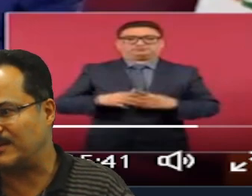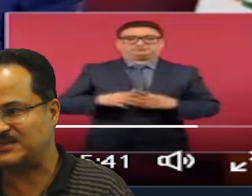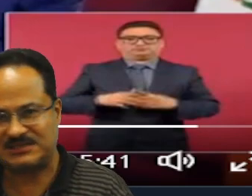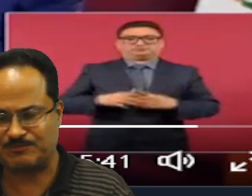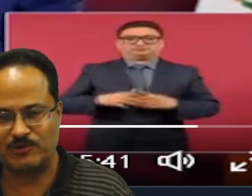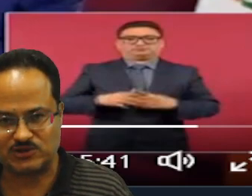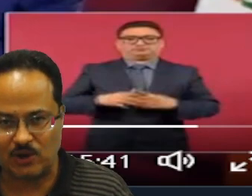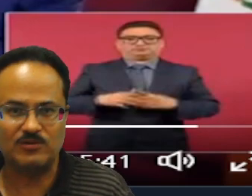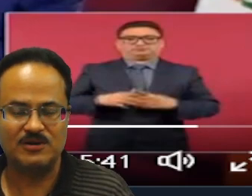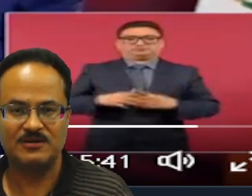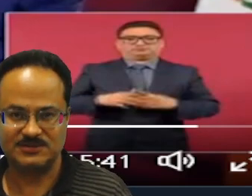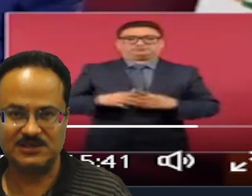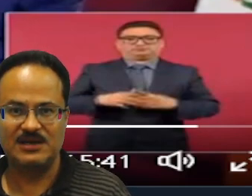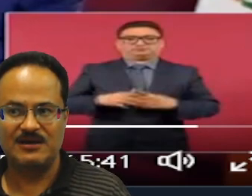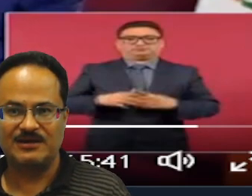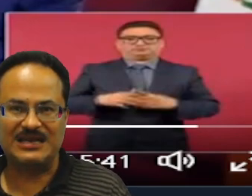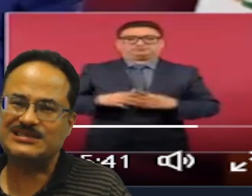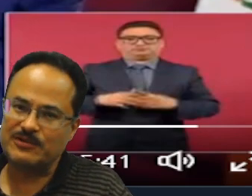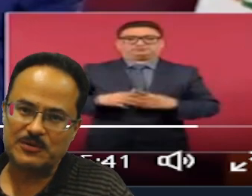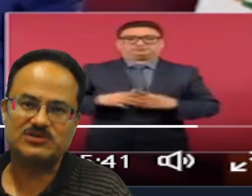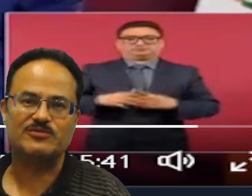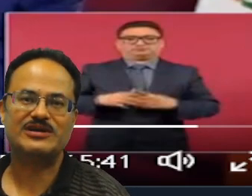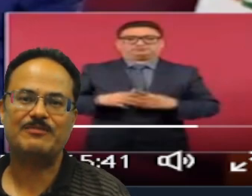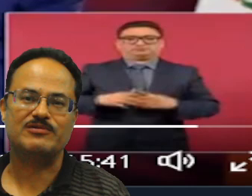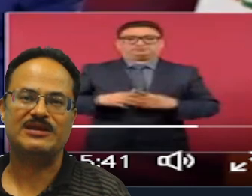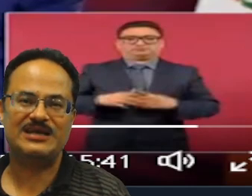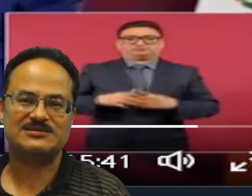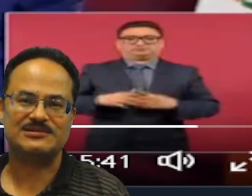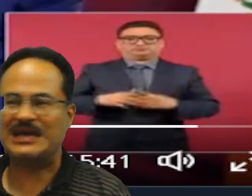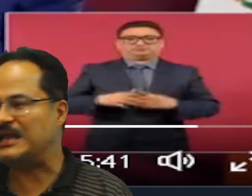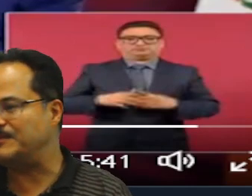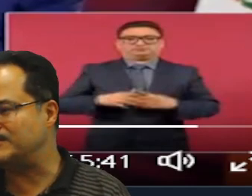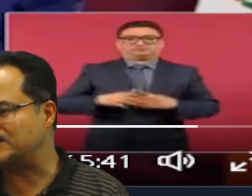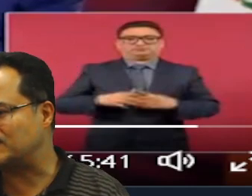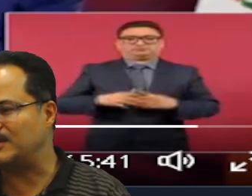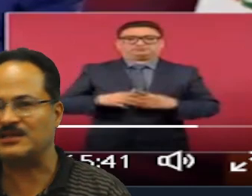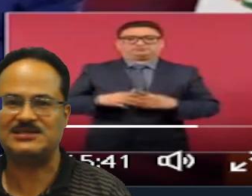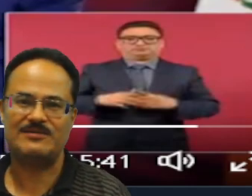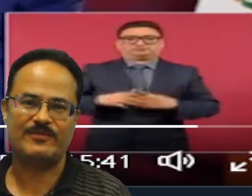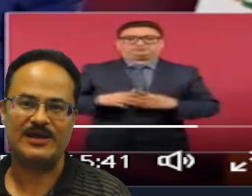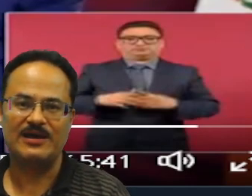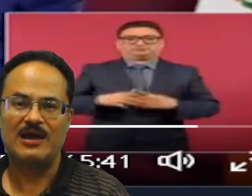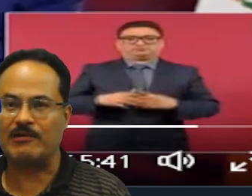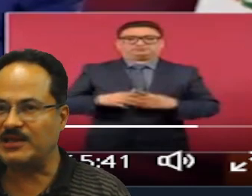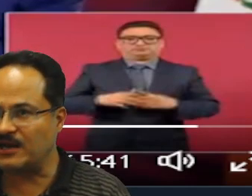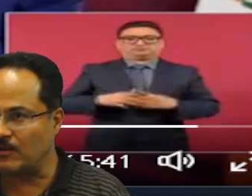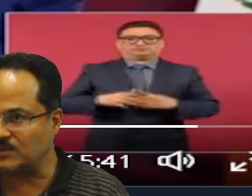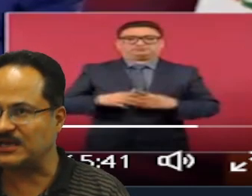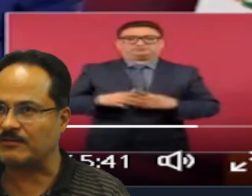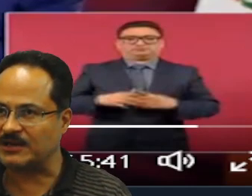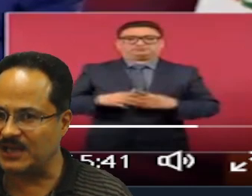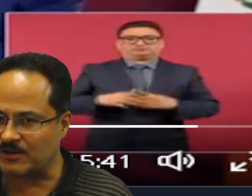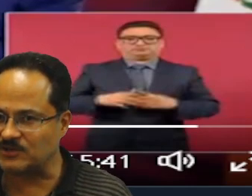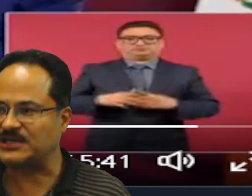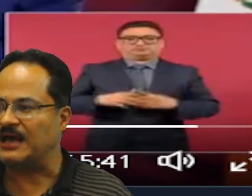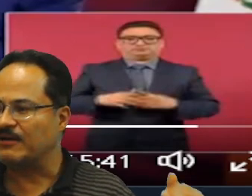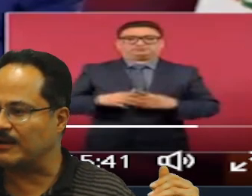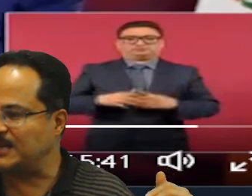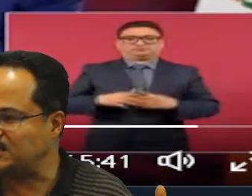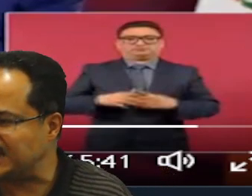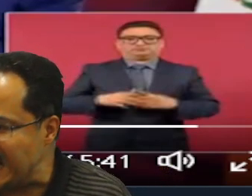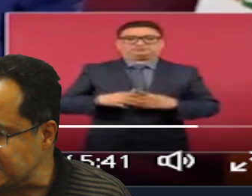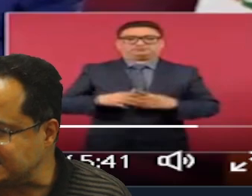nomás Es puro show Sí ya se volvió esto muy capulinesco ya en la misma historia de siempre cualquier cosa cualquier cosa